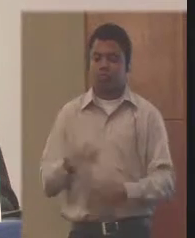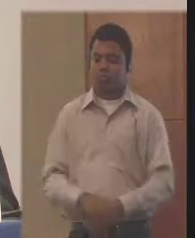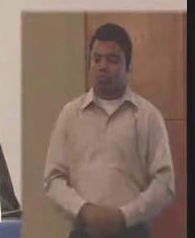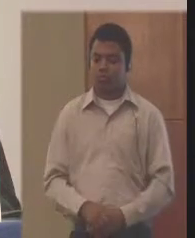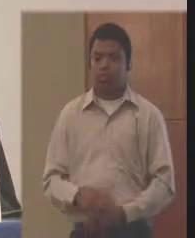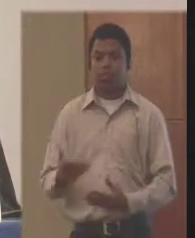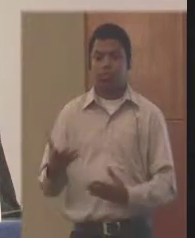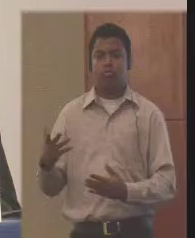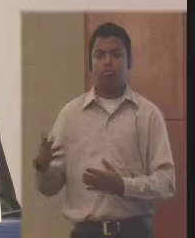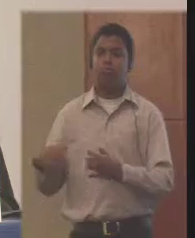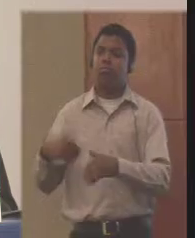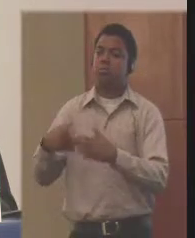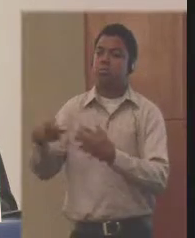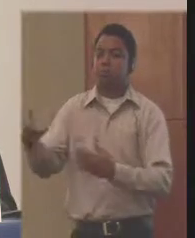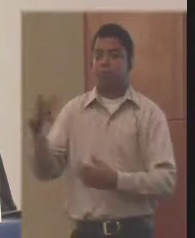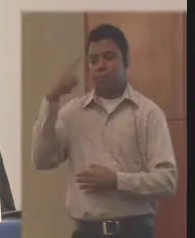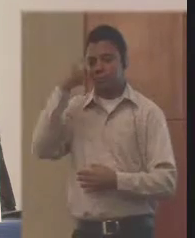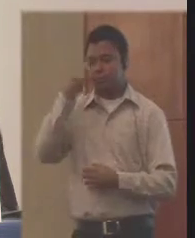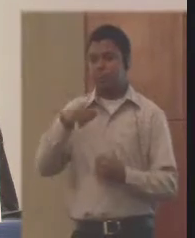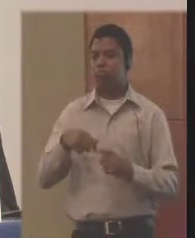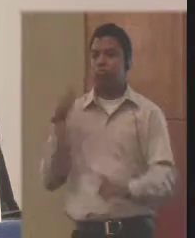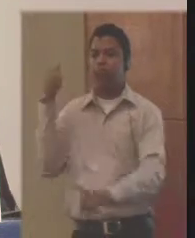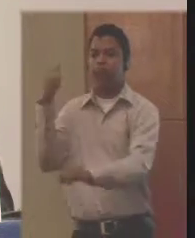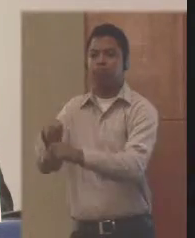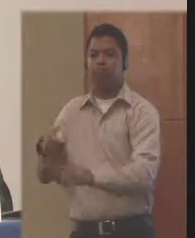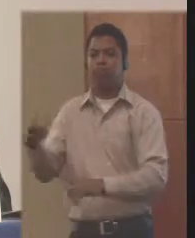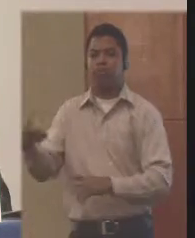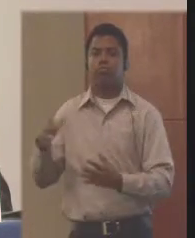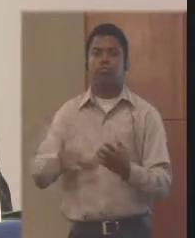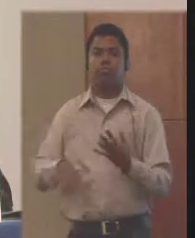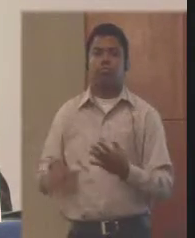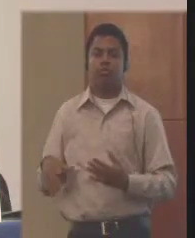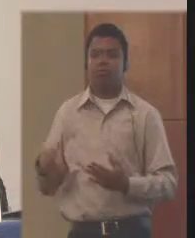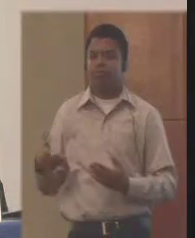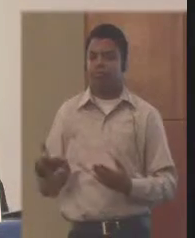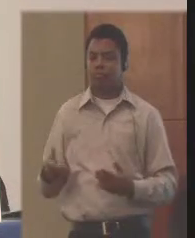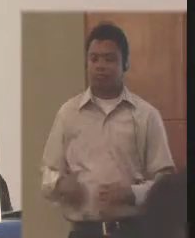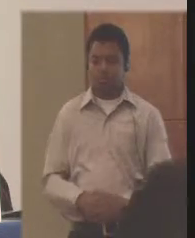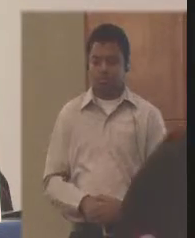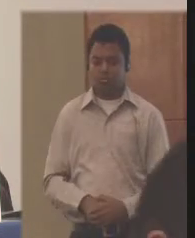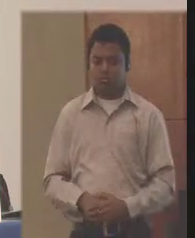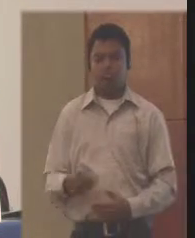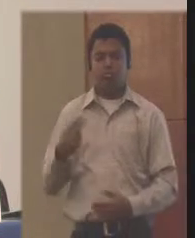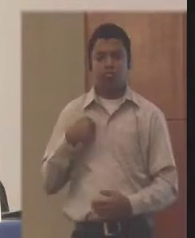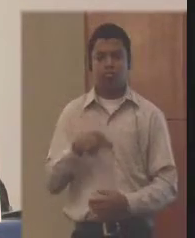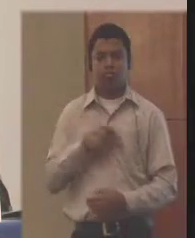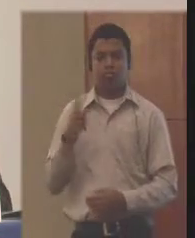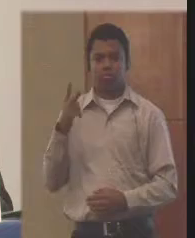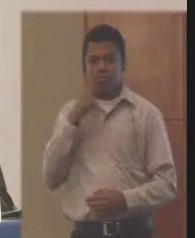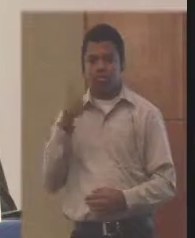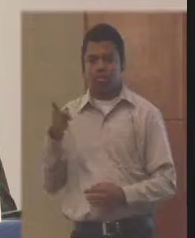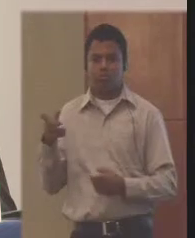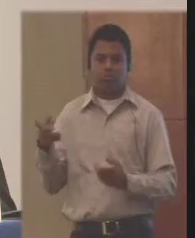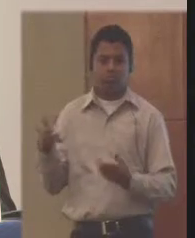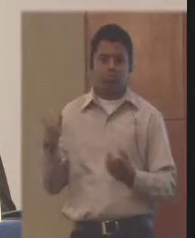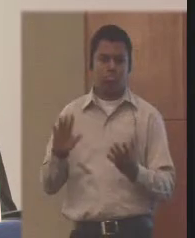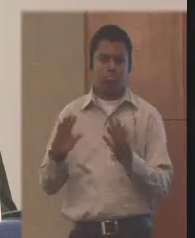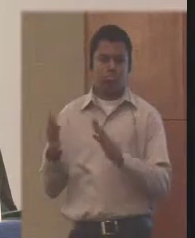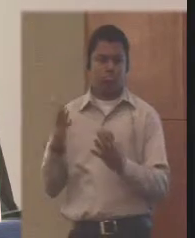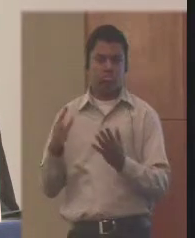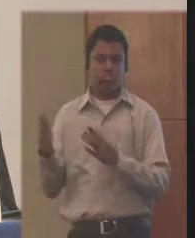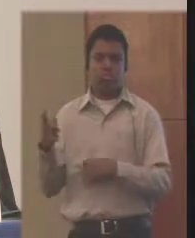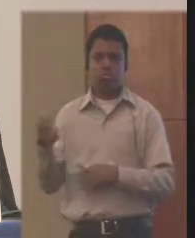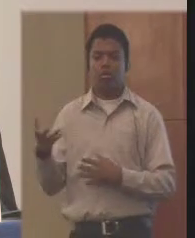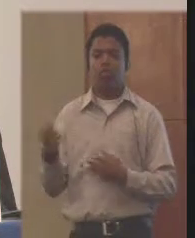posible sujeto de ser afectado. Entonces el hecho de ver esa doble cara nos muestra esa importancia de contemplar